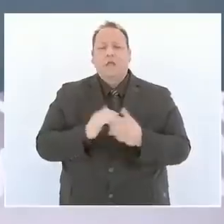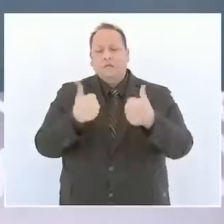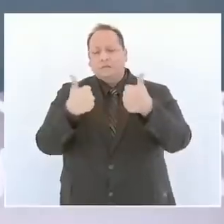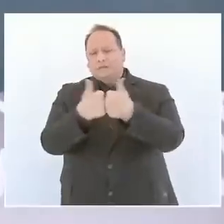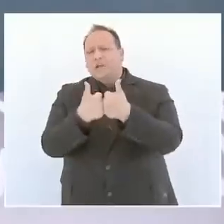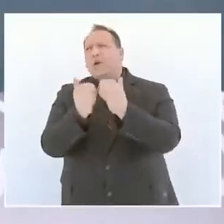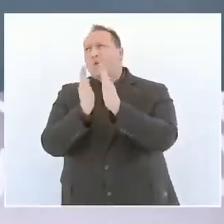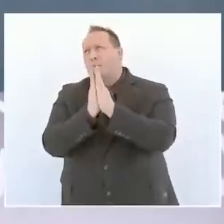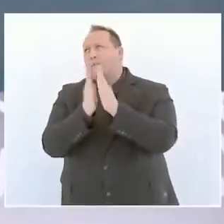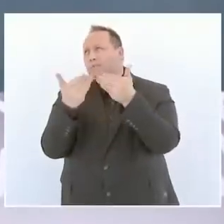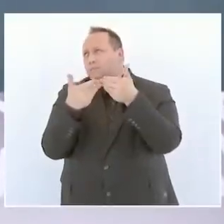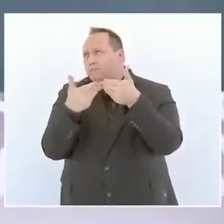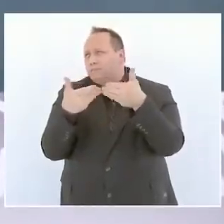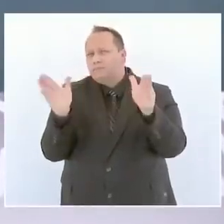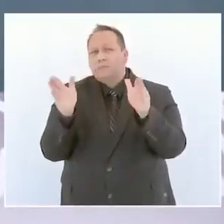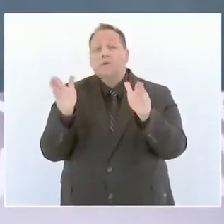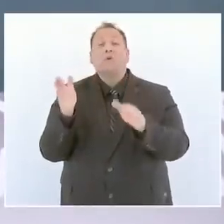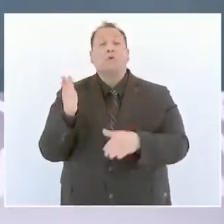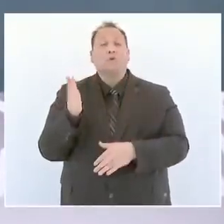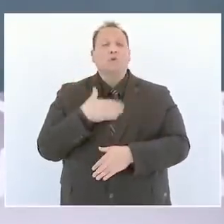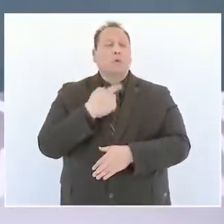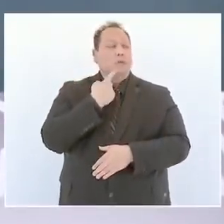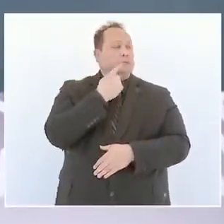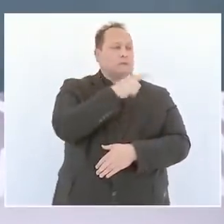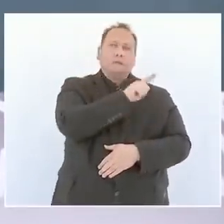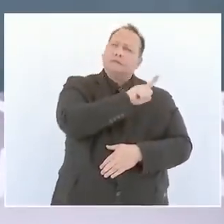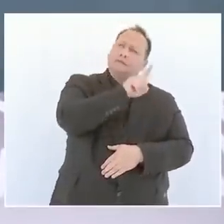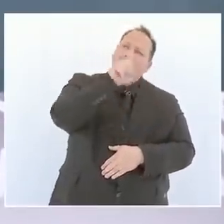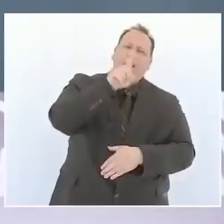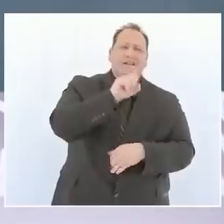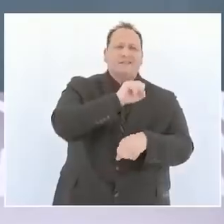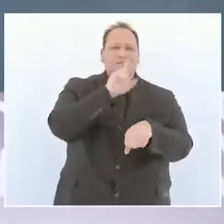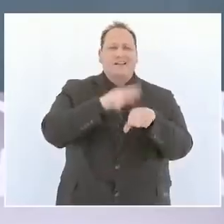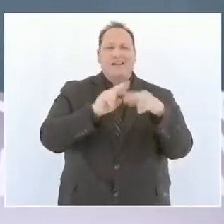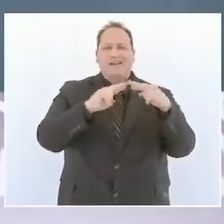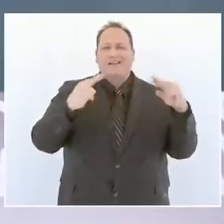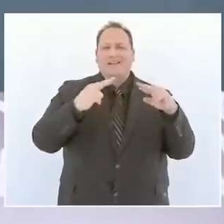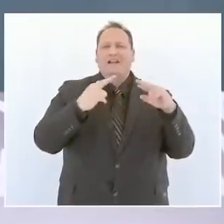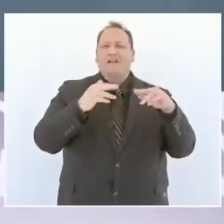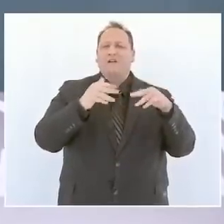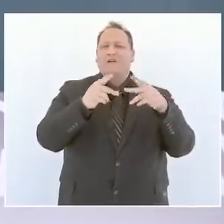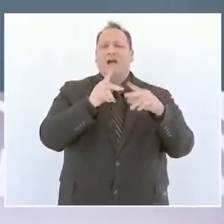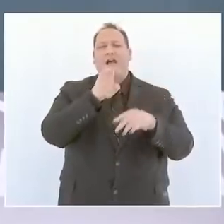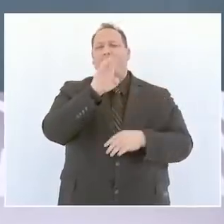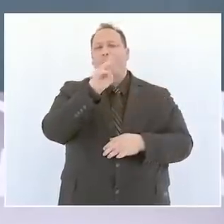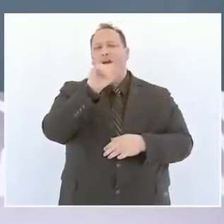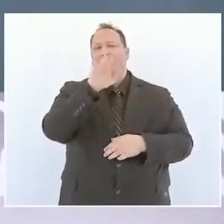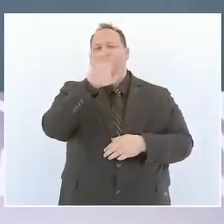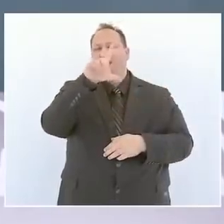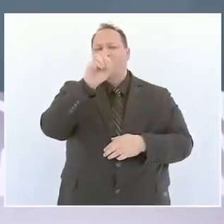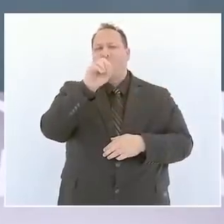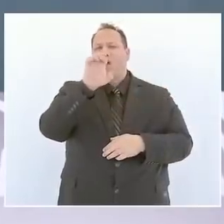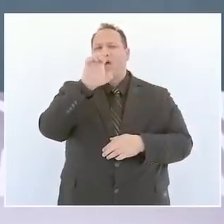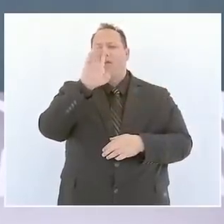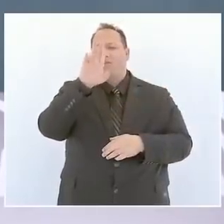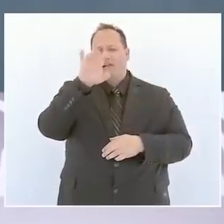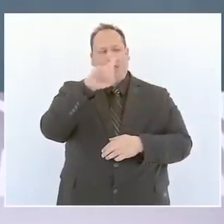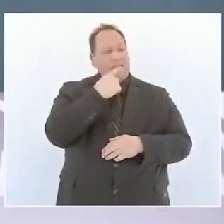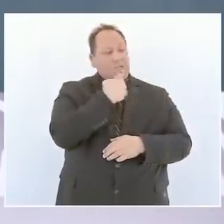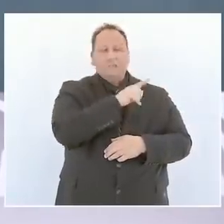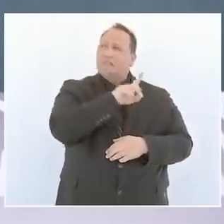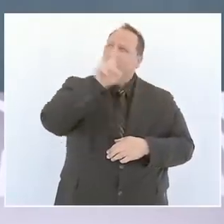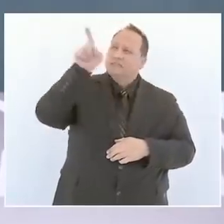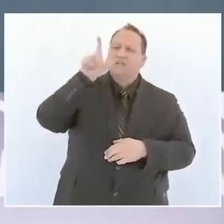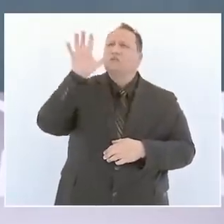la frontera. Ya di instrucciones al secretario de Relaciones Exteriores, Marcelo Ebrard, para